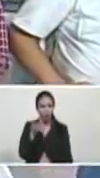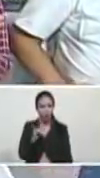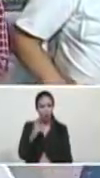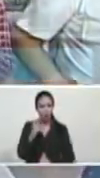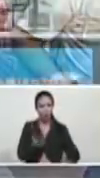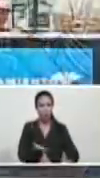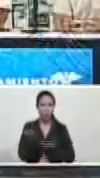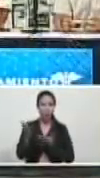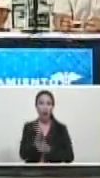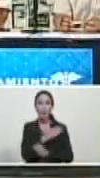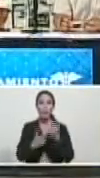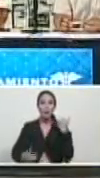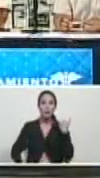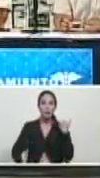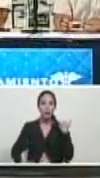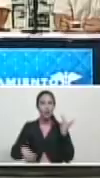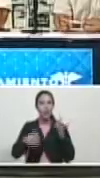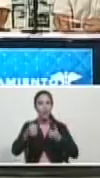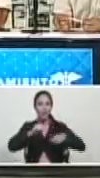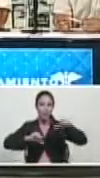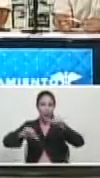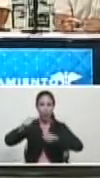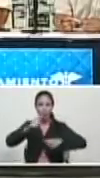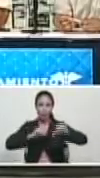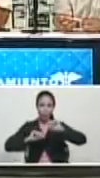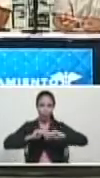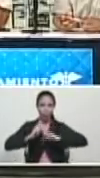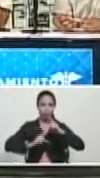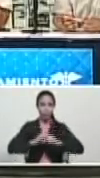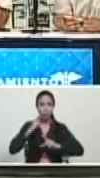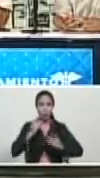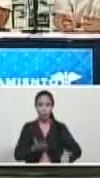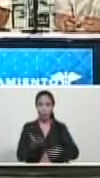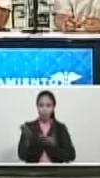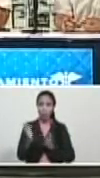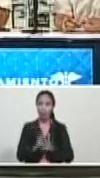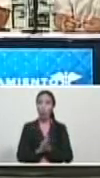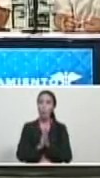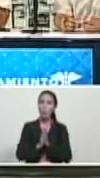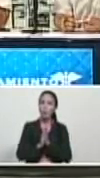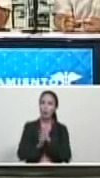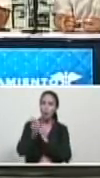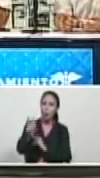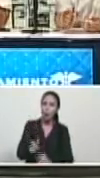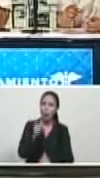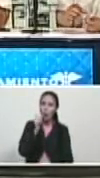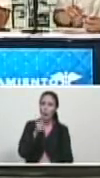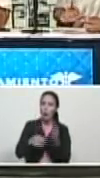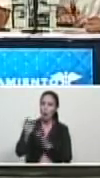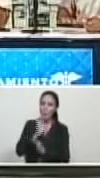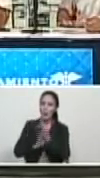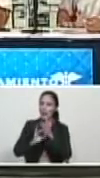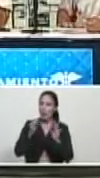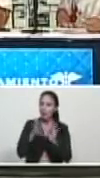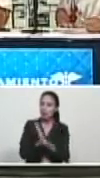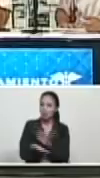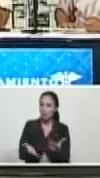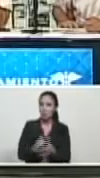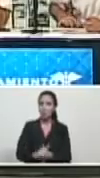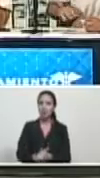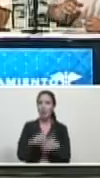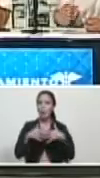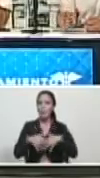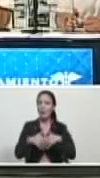presidente de Quimbiotep. Yo quisiera que el doctor Gregorio Sánchez nos hablara sobre este tema de